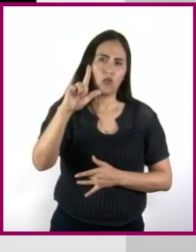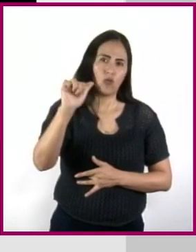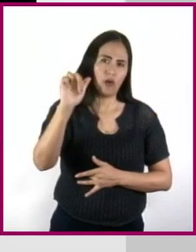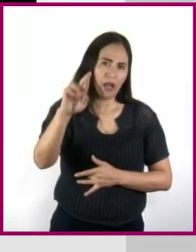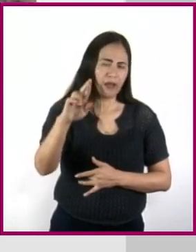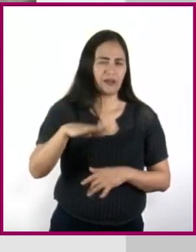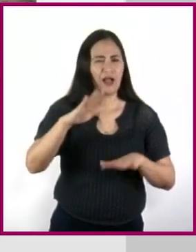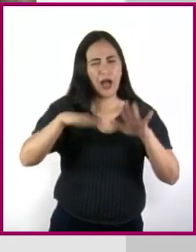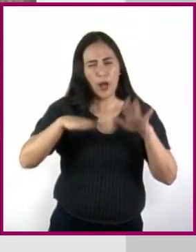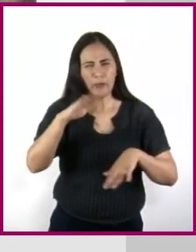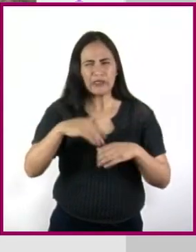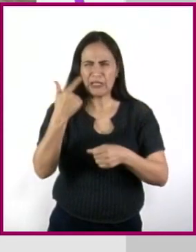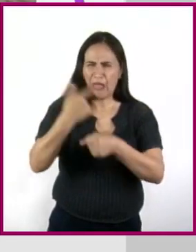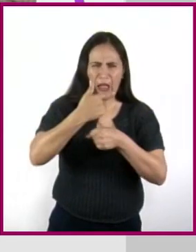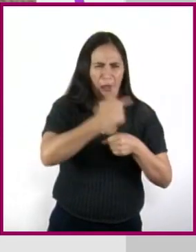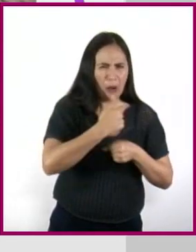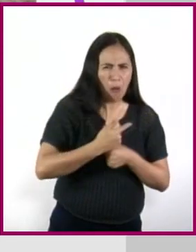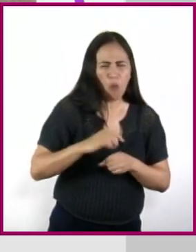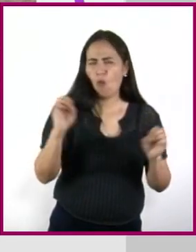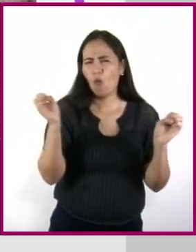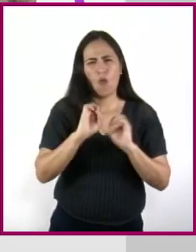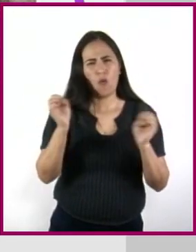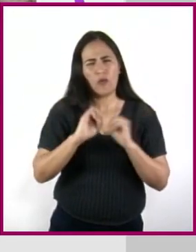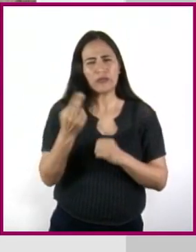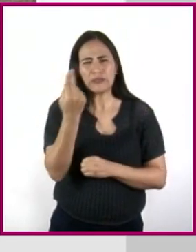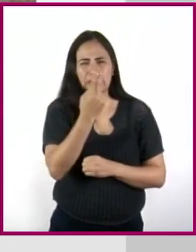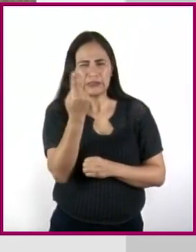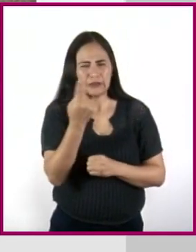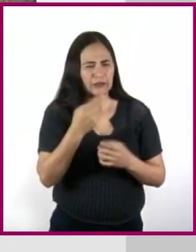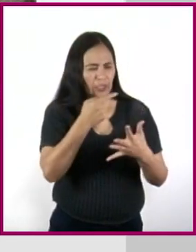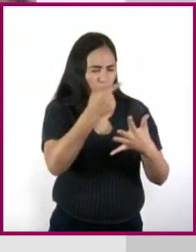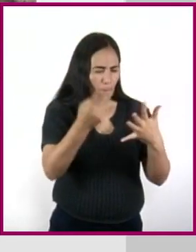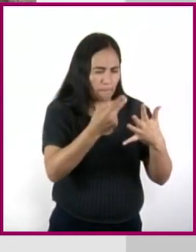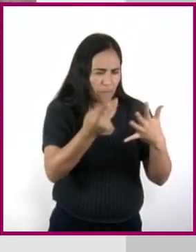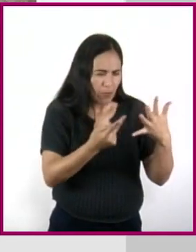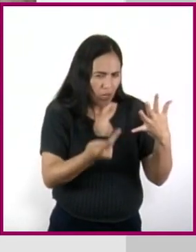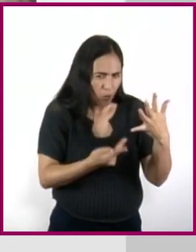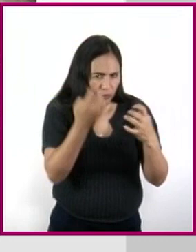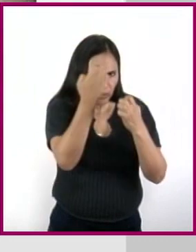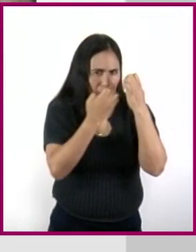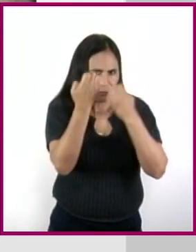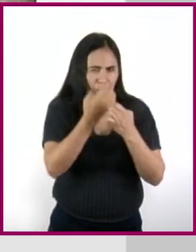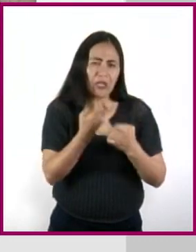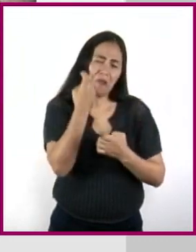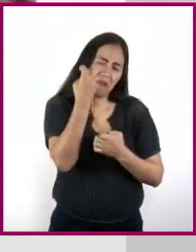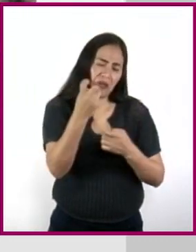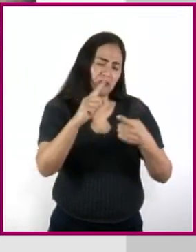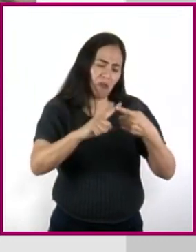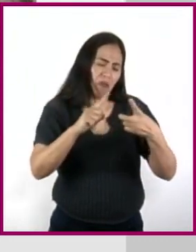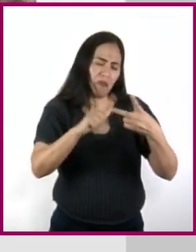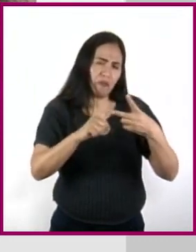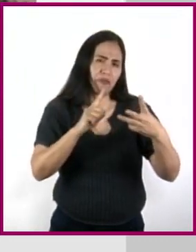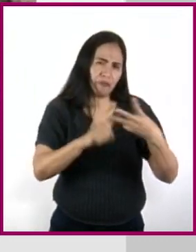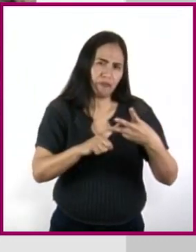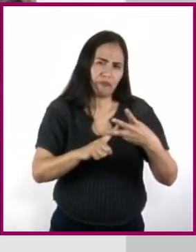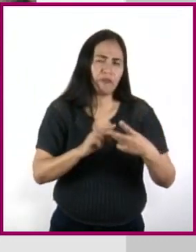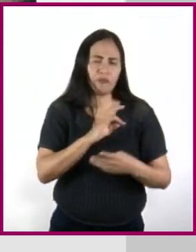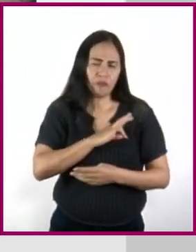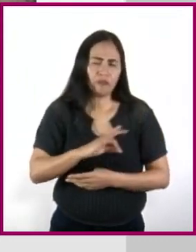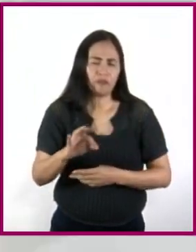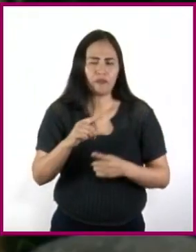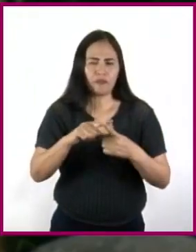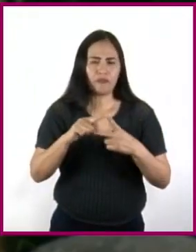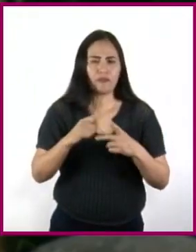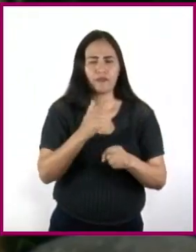difícil de distinguirlos, tenemos que utilizar auxiliares de diagnóstico, pero a grandes rasgos, eso es lo que nos puede ayudar para distinguir estas 2